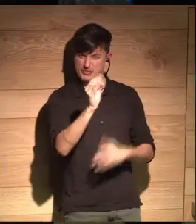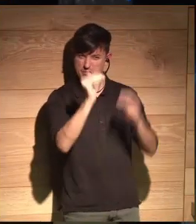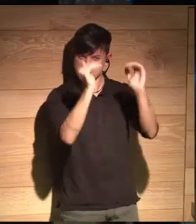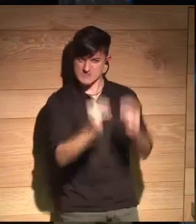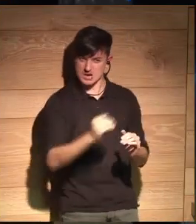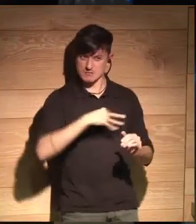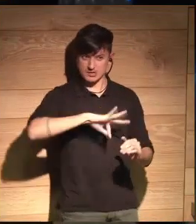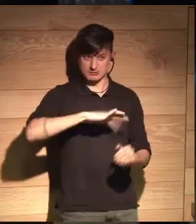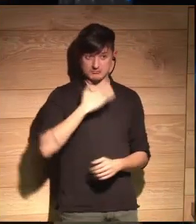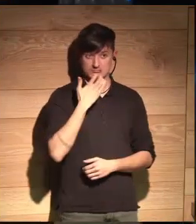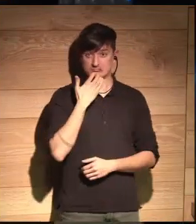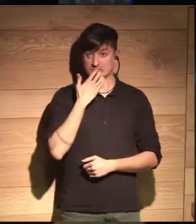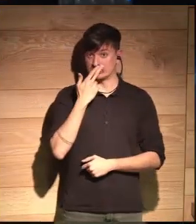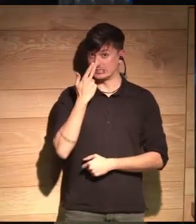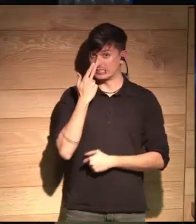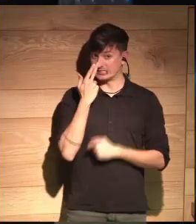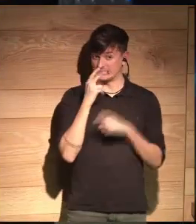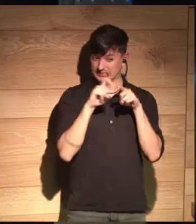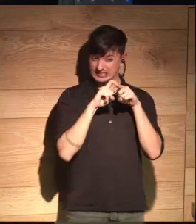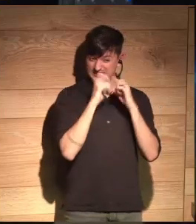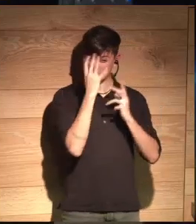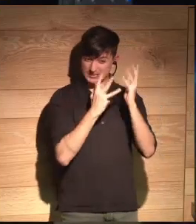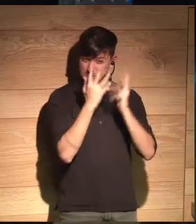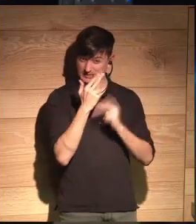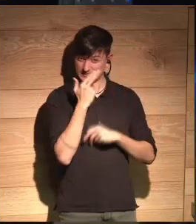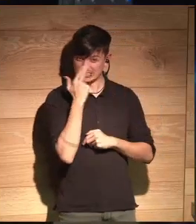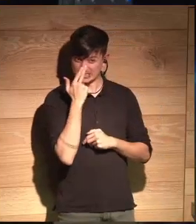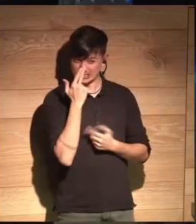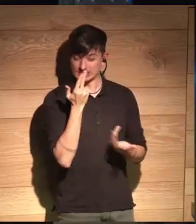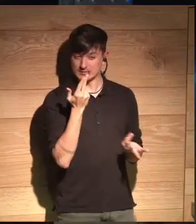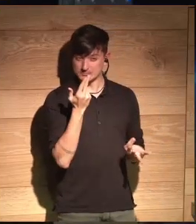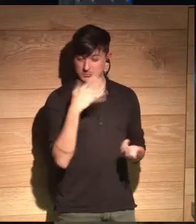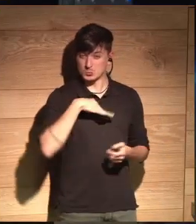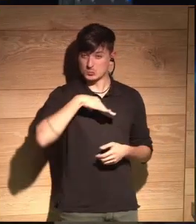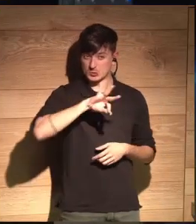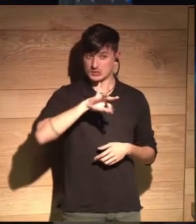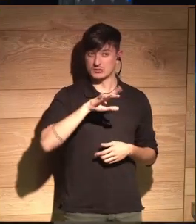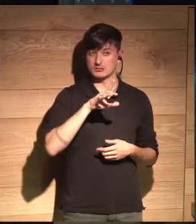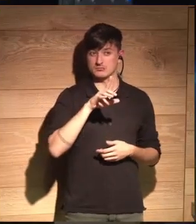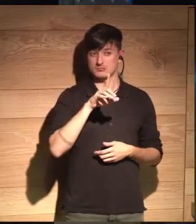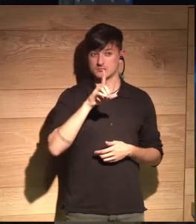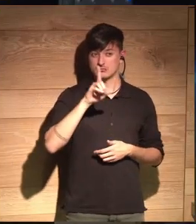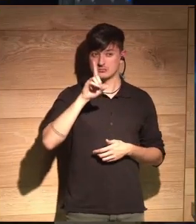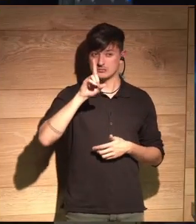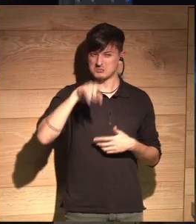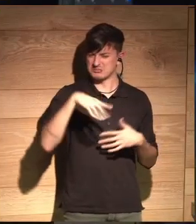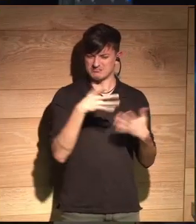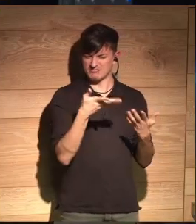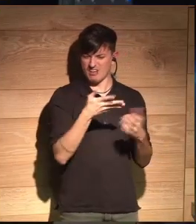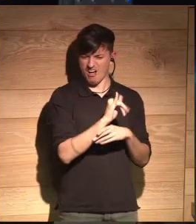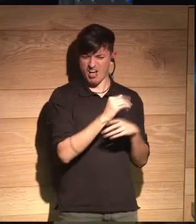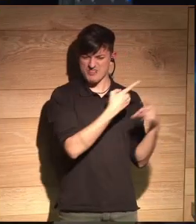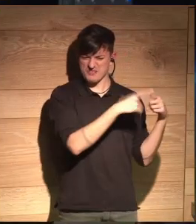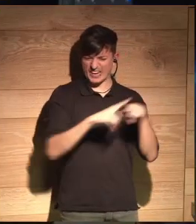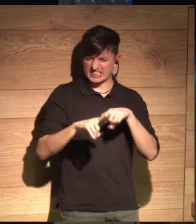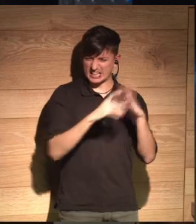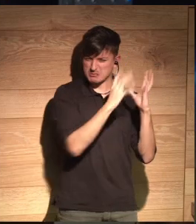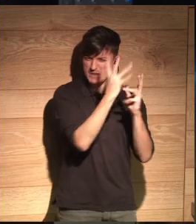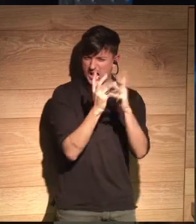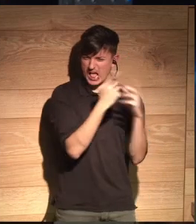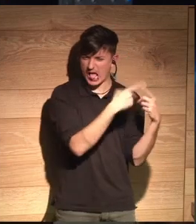si estáis interesados en los aspectos matemáticos que hemos utilizado pues también tenemos diferentes algoritmos y demás